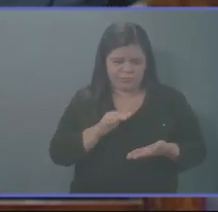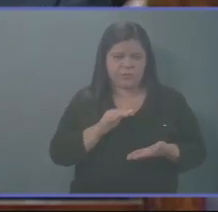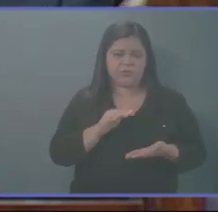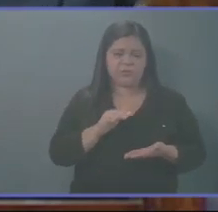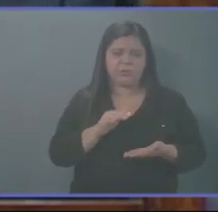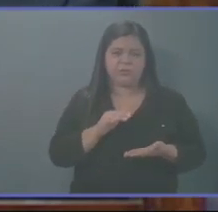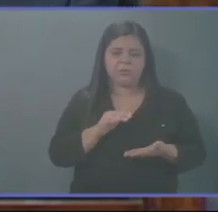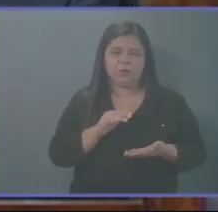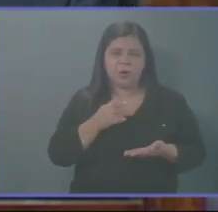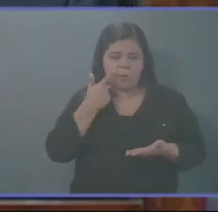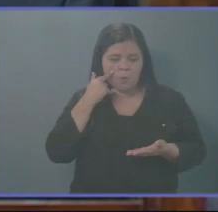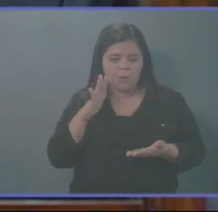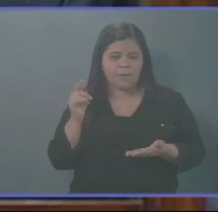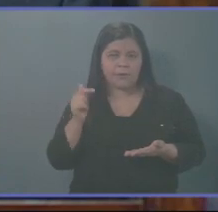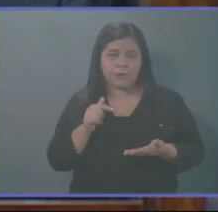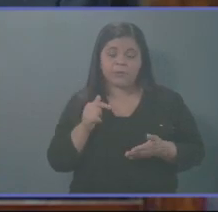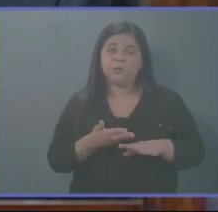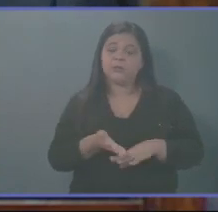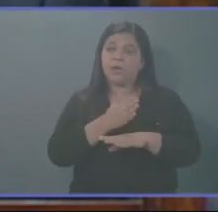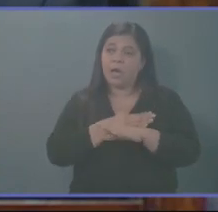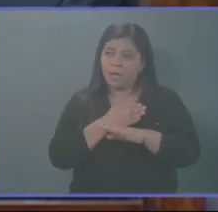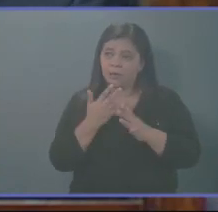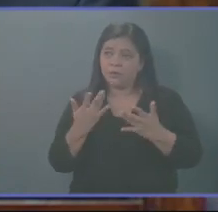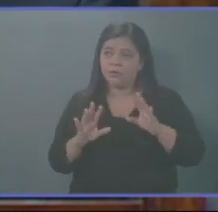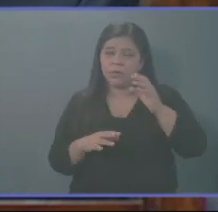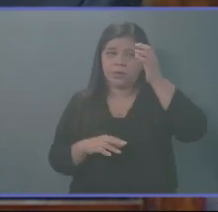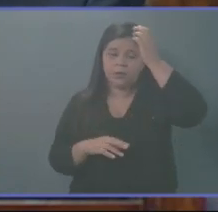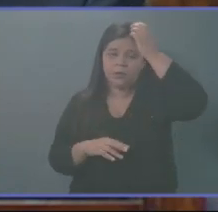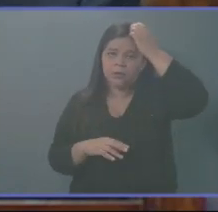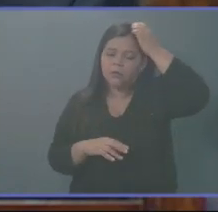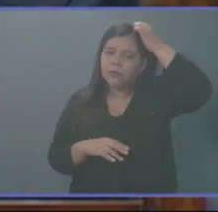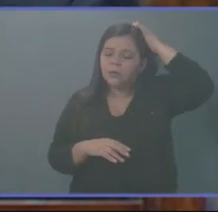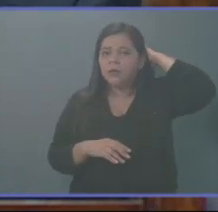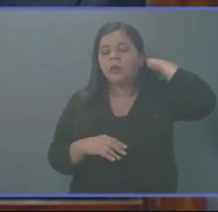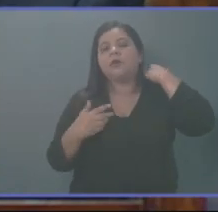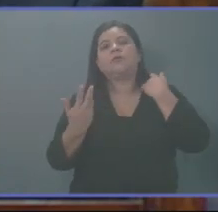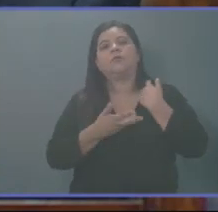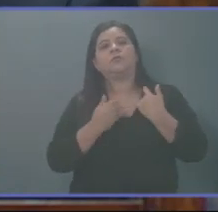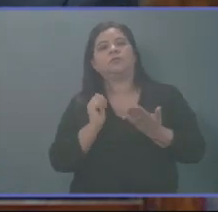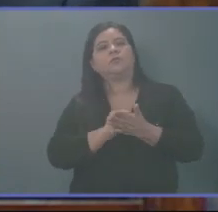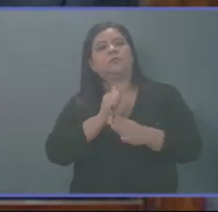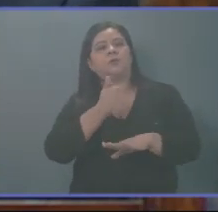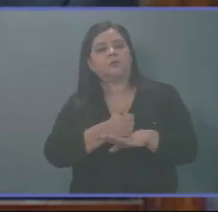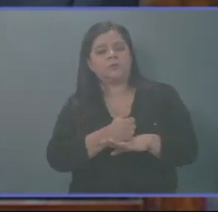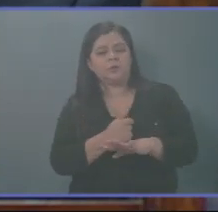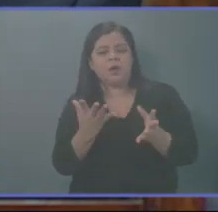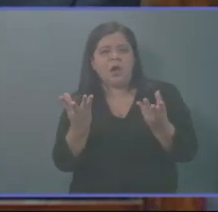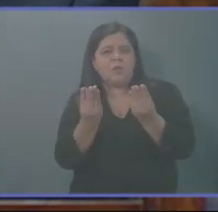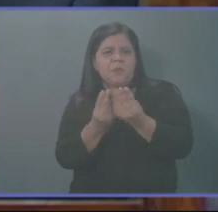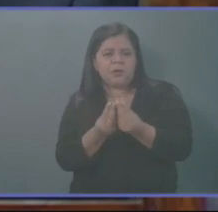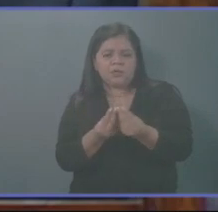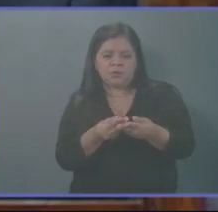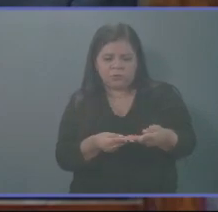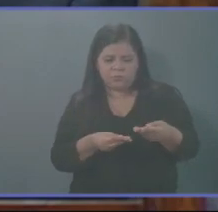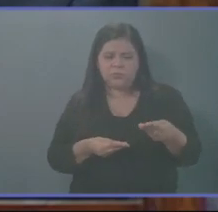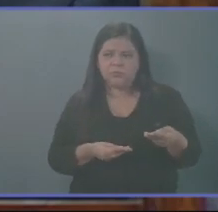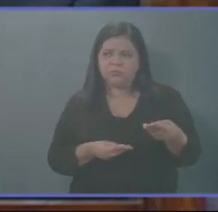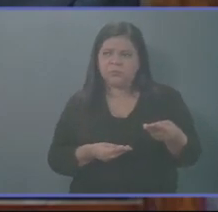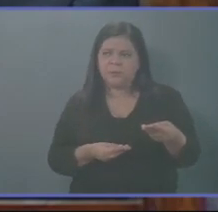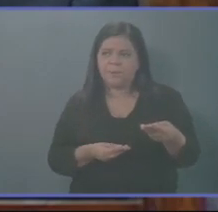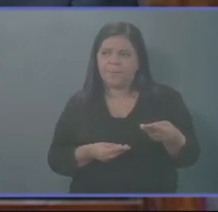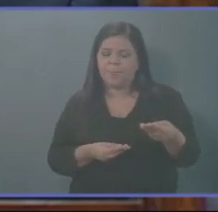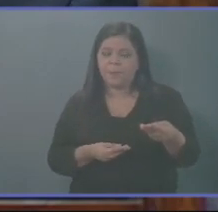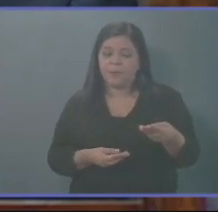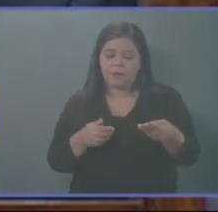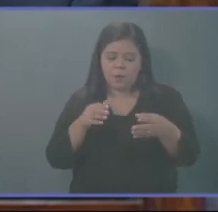pruebas, pues como antes lo hemos establecido, han sido pocos los documentos